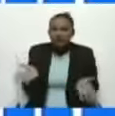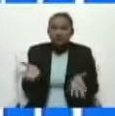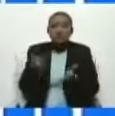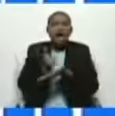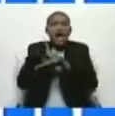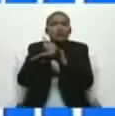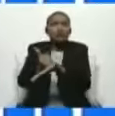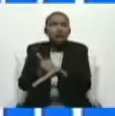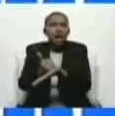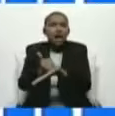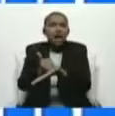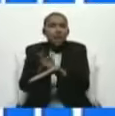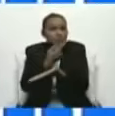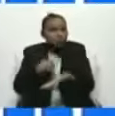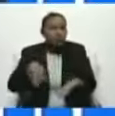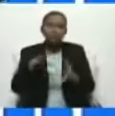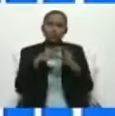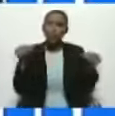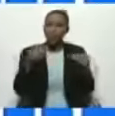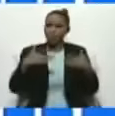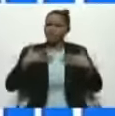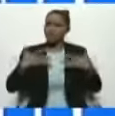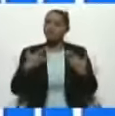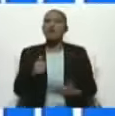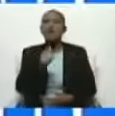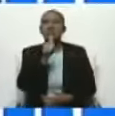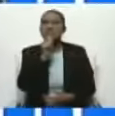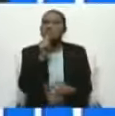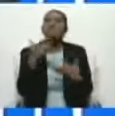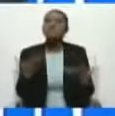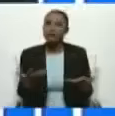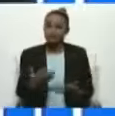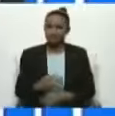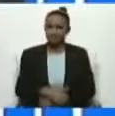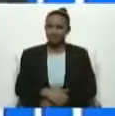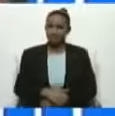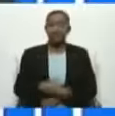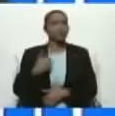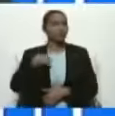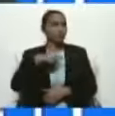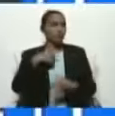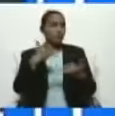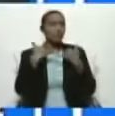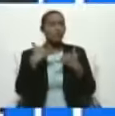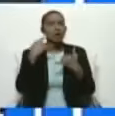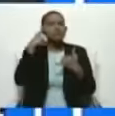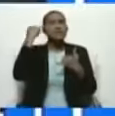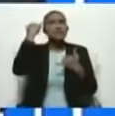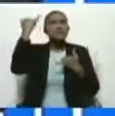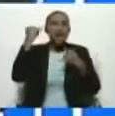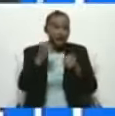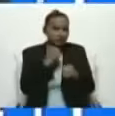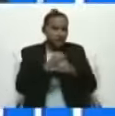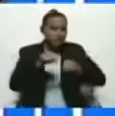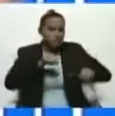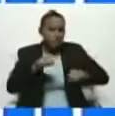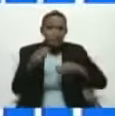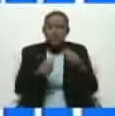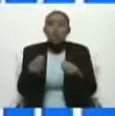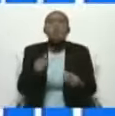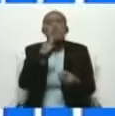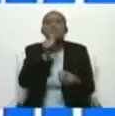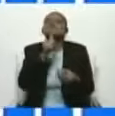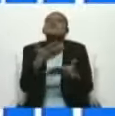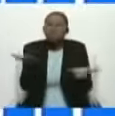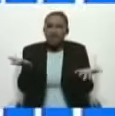la disfrutáramos, para que todos pudiéramos reconstruir a partir de allí la prosperidad que nos merecemos. ¿Quién